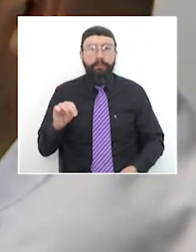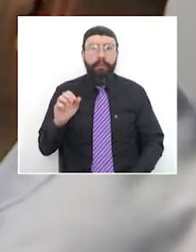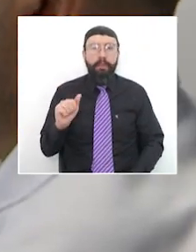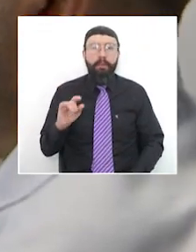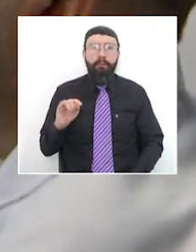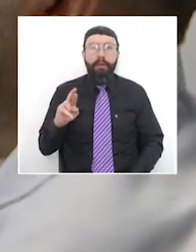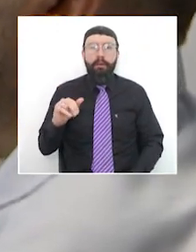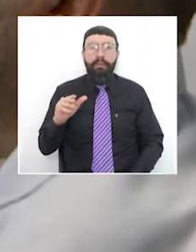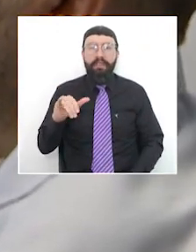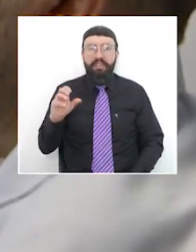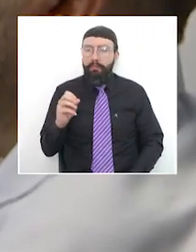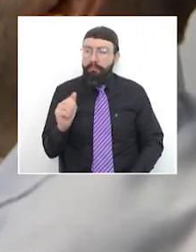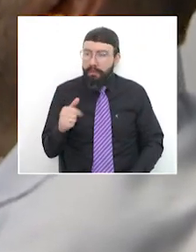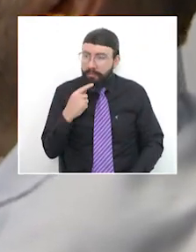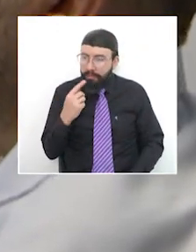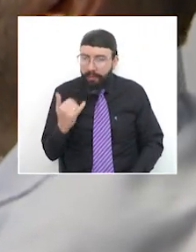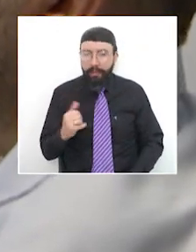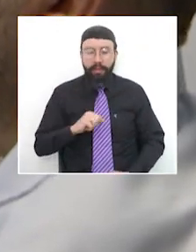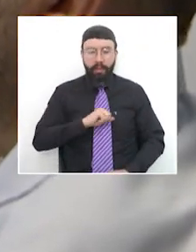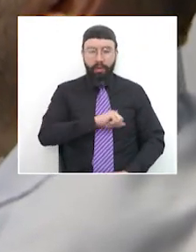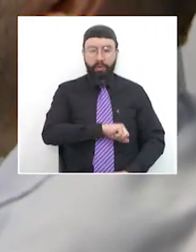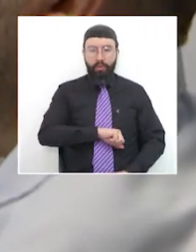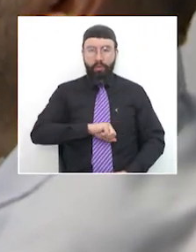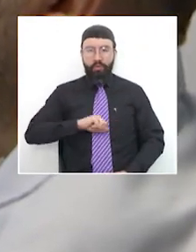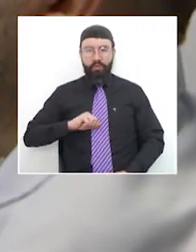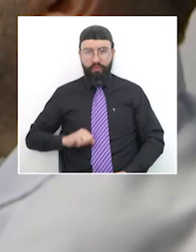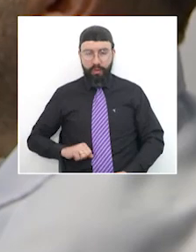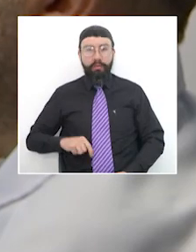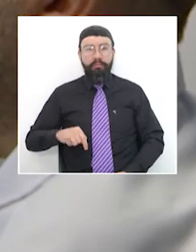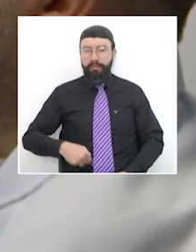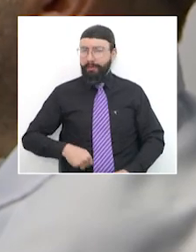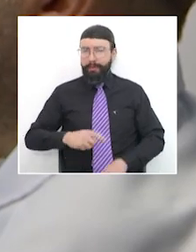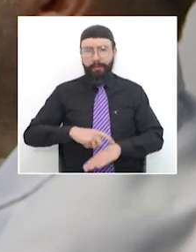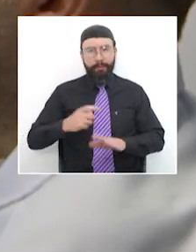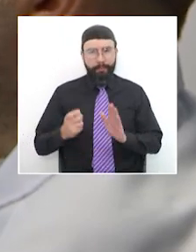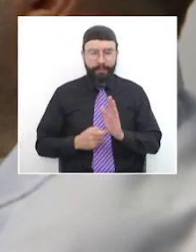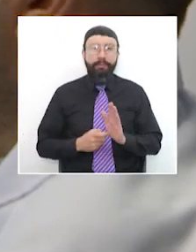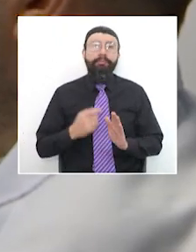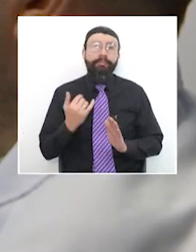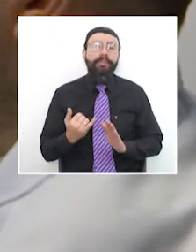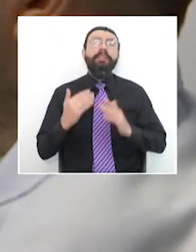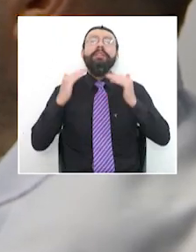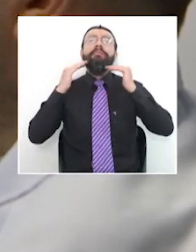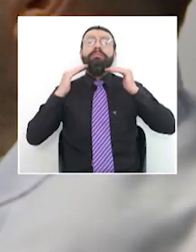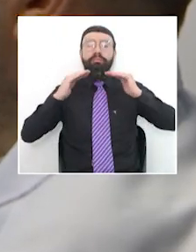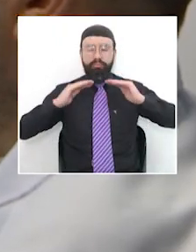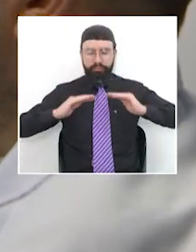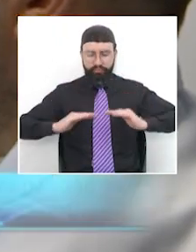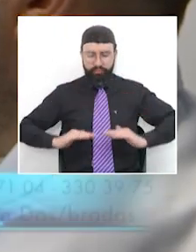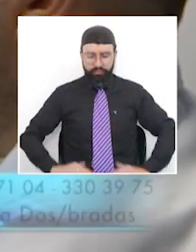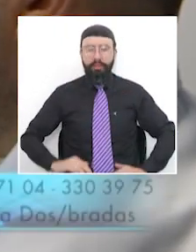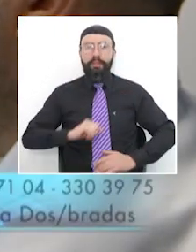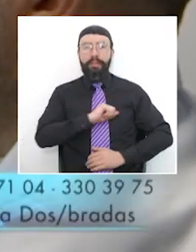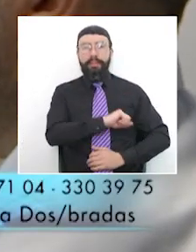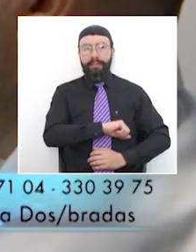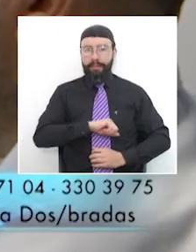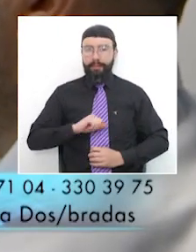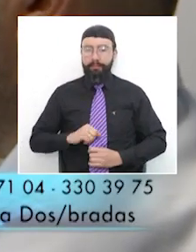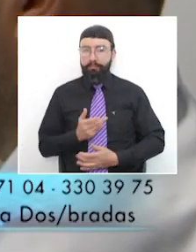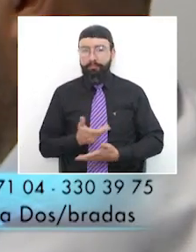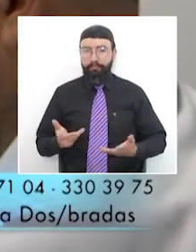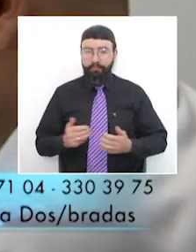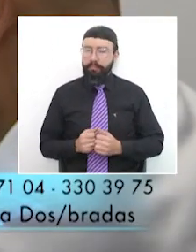enseñado, ecografía desde cuello hasta genitales, que llama diagnóstico ecográfico preventivo. Y continuando ese